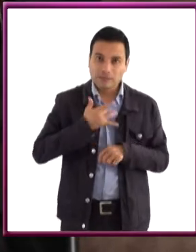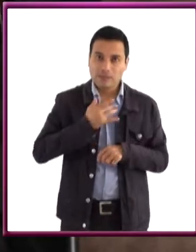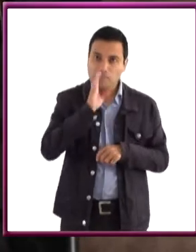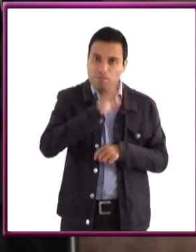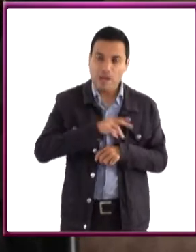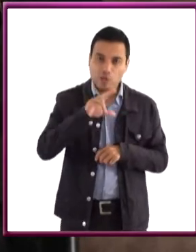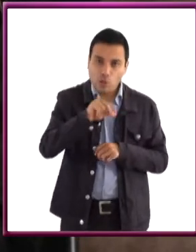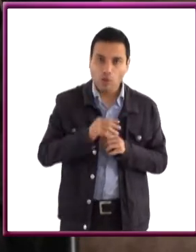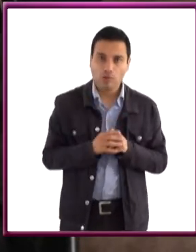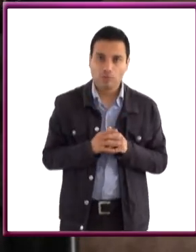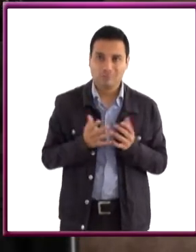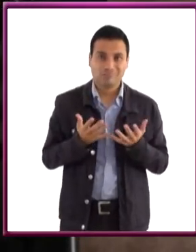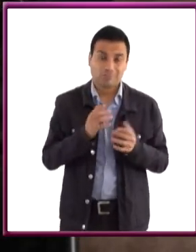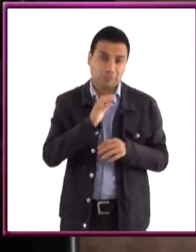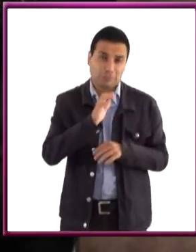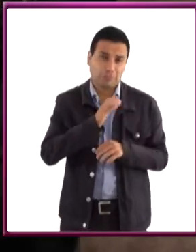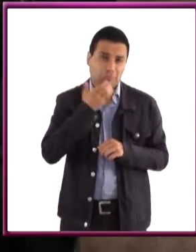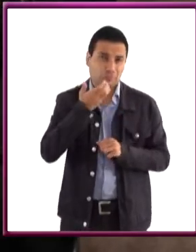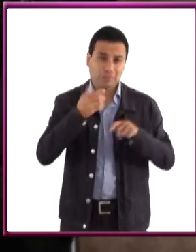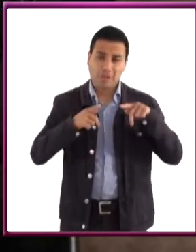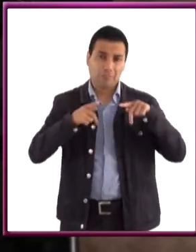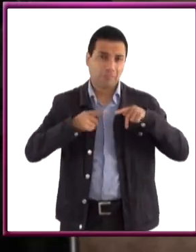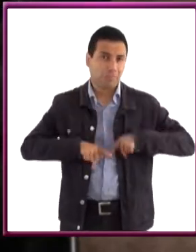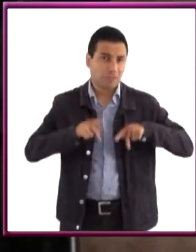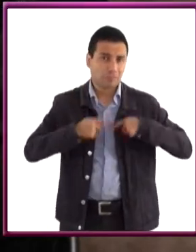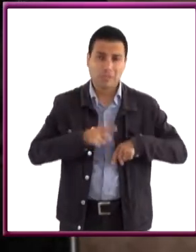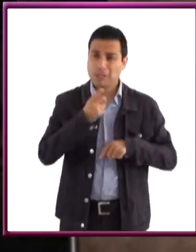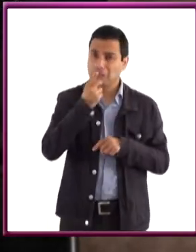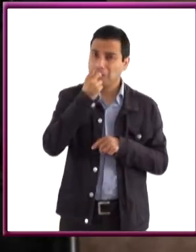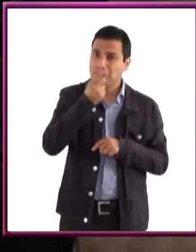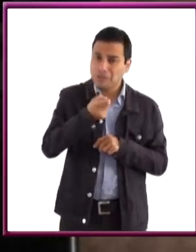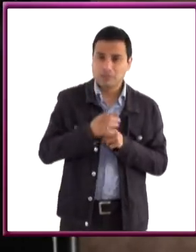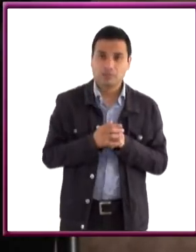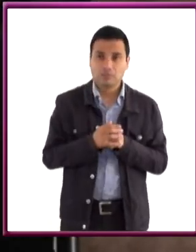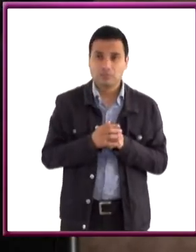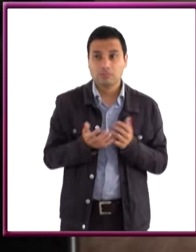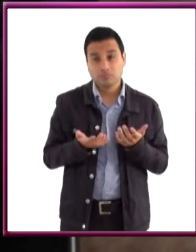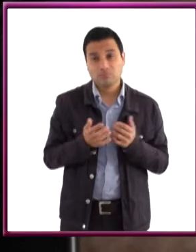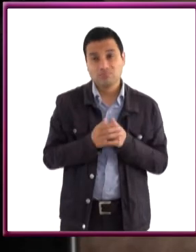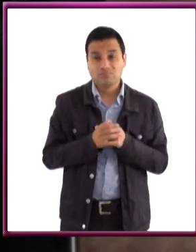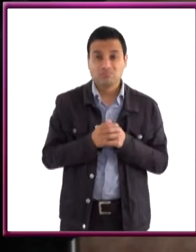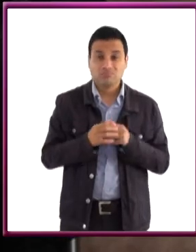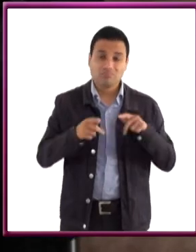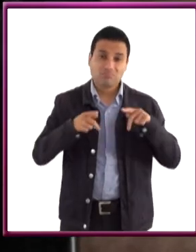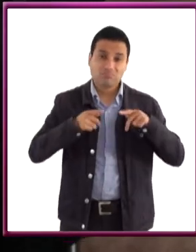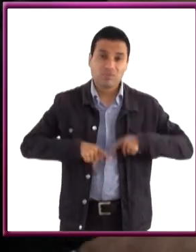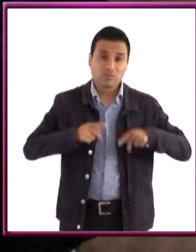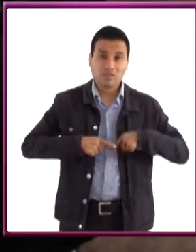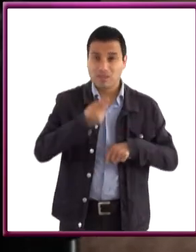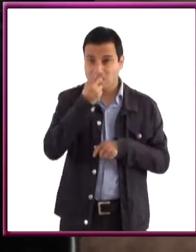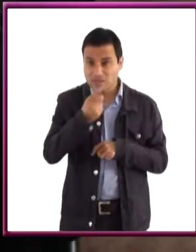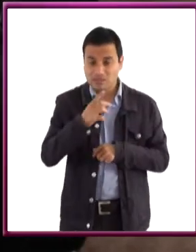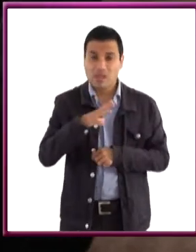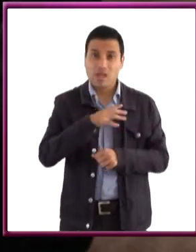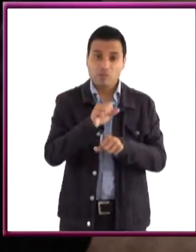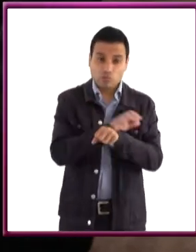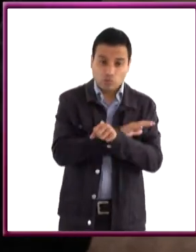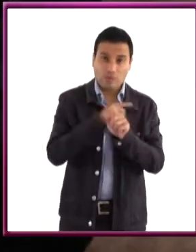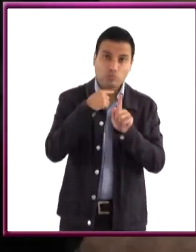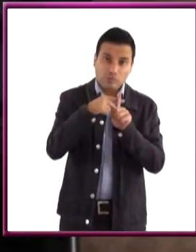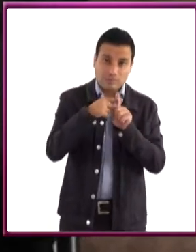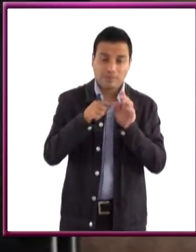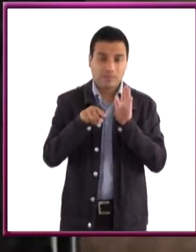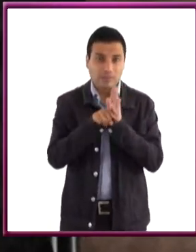¿no? Y entonces así hemos aprendido a que debemos de inhibir emociones que nosotros catalogamos, porque sí nos enseñaron como